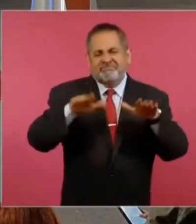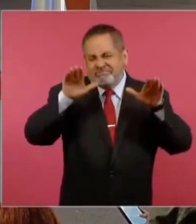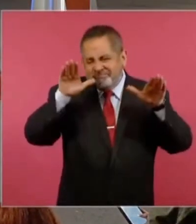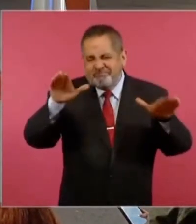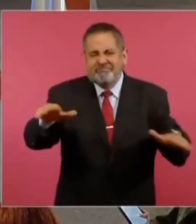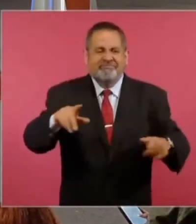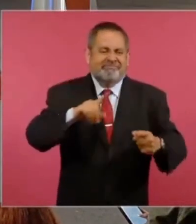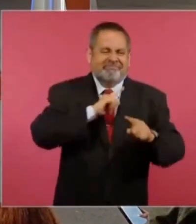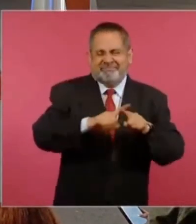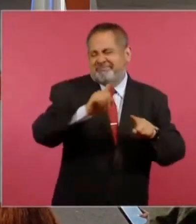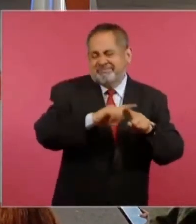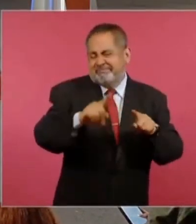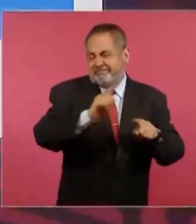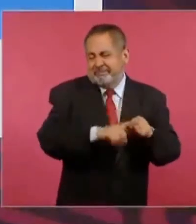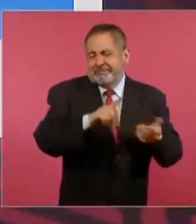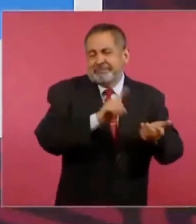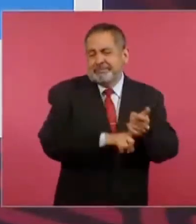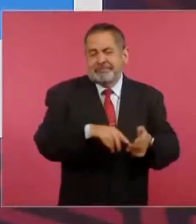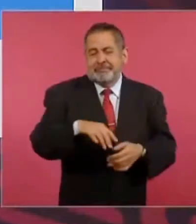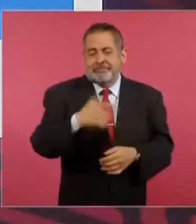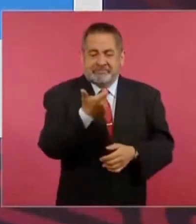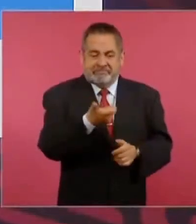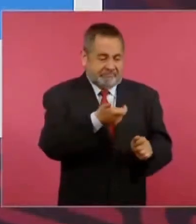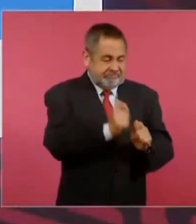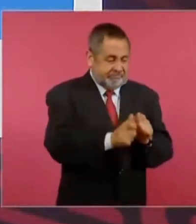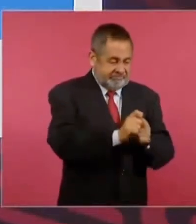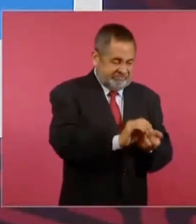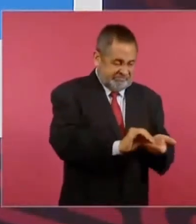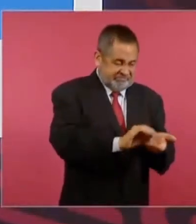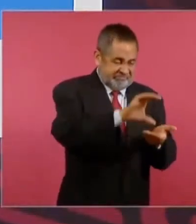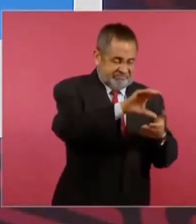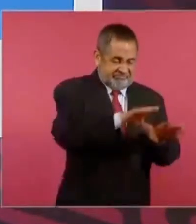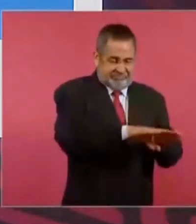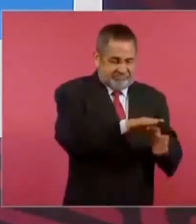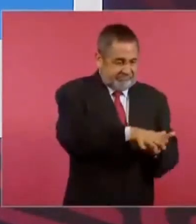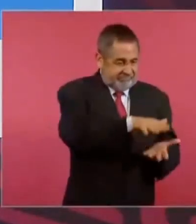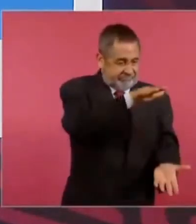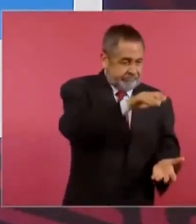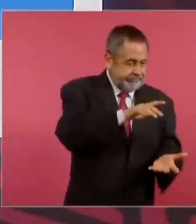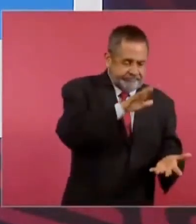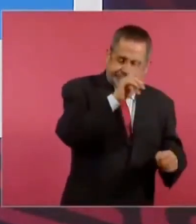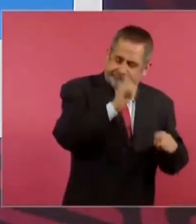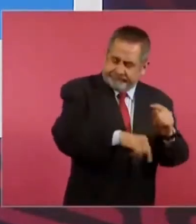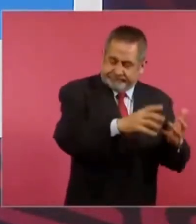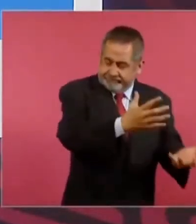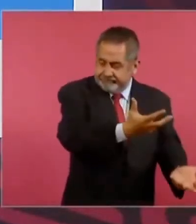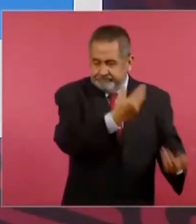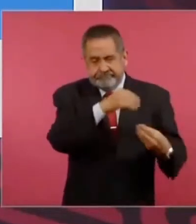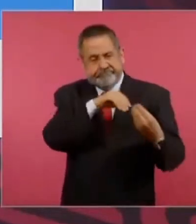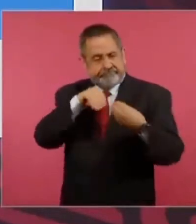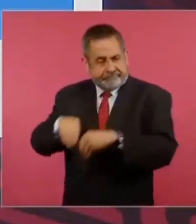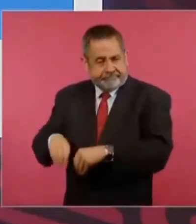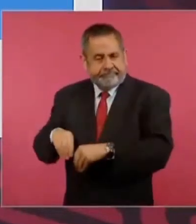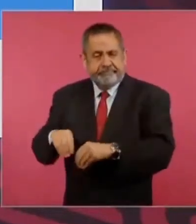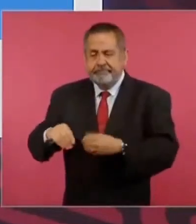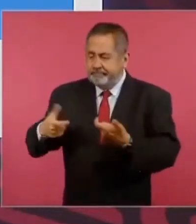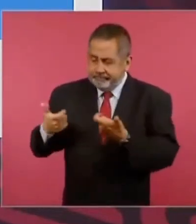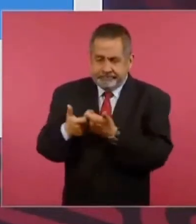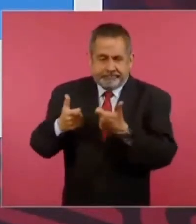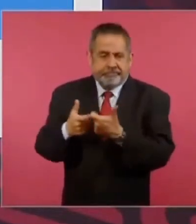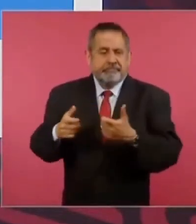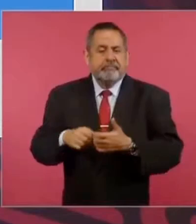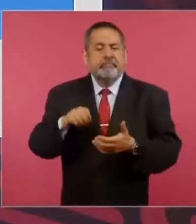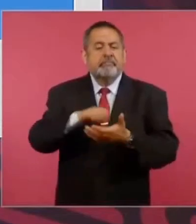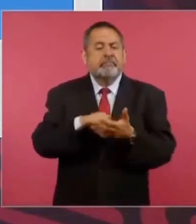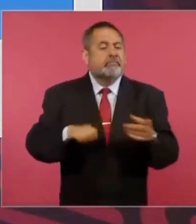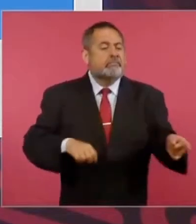aviones, dinero en efectivo, lo que significa el